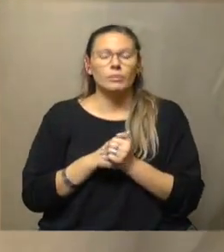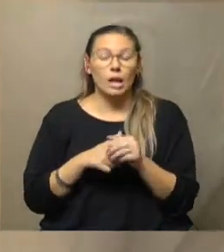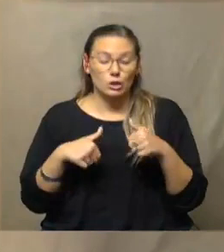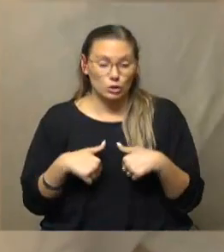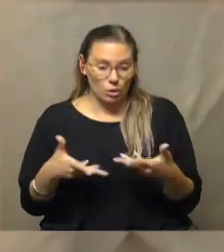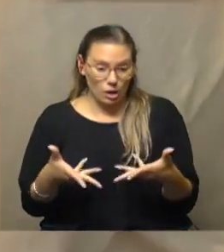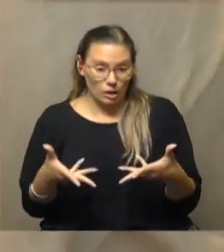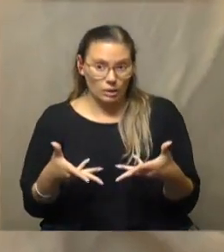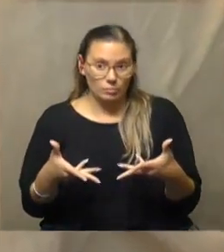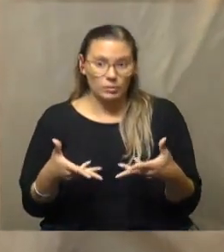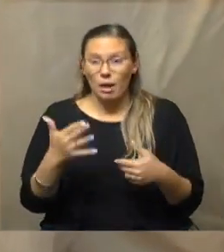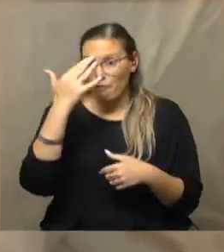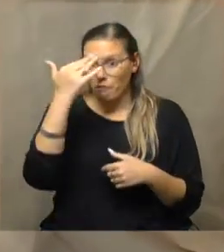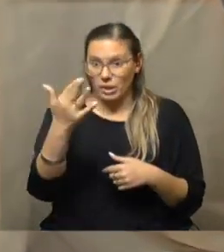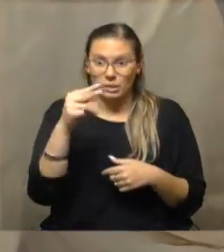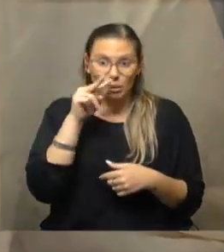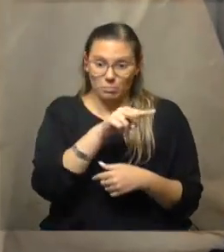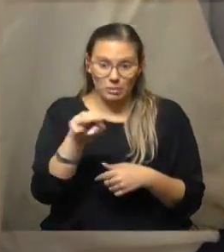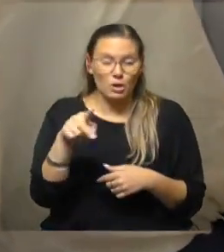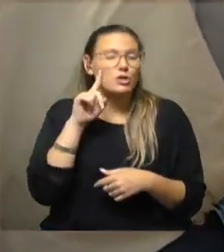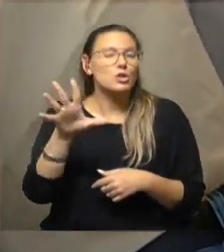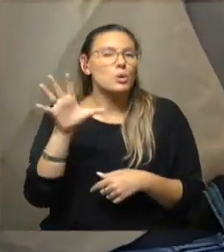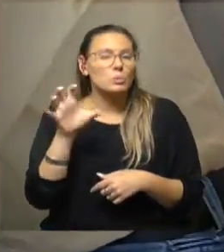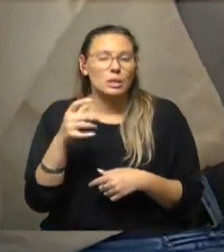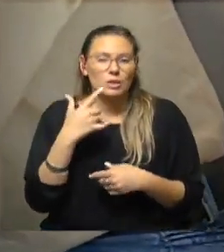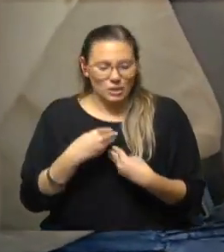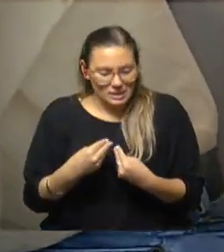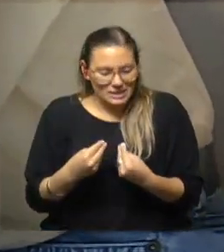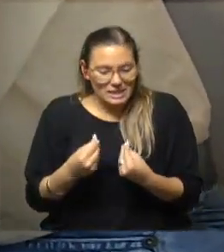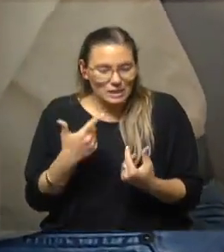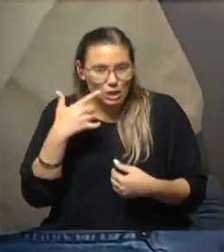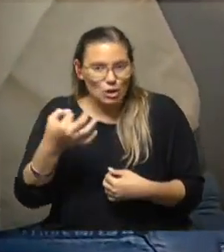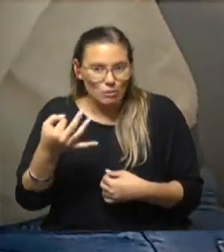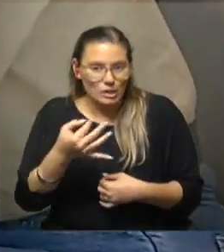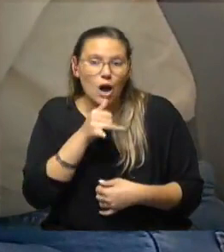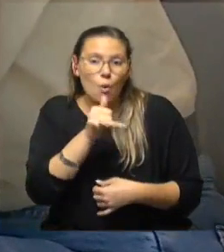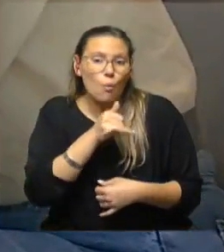acá enfrente de ustedes, estoy escuchándolas y sintiendo eso que